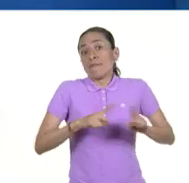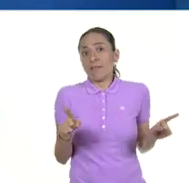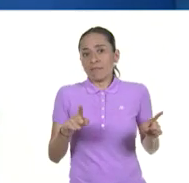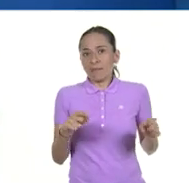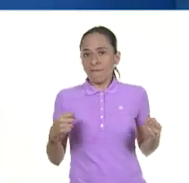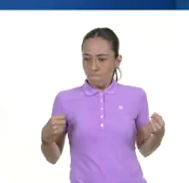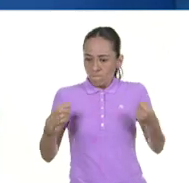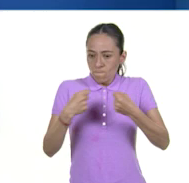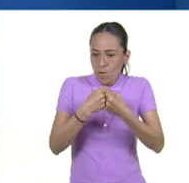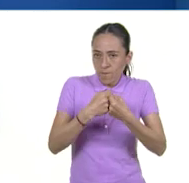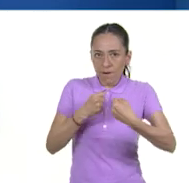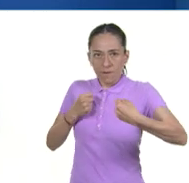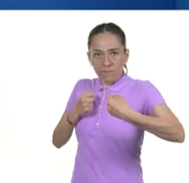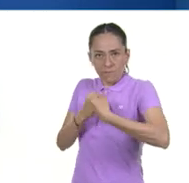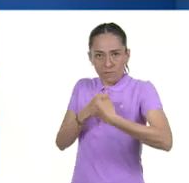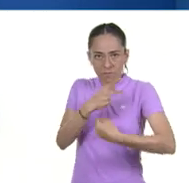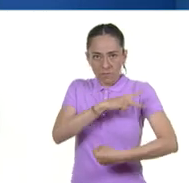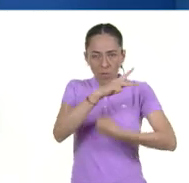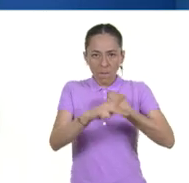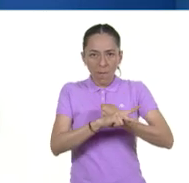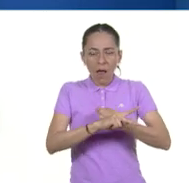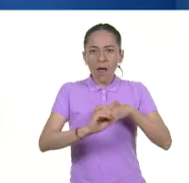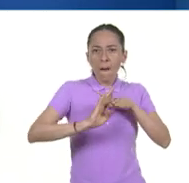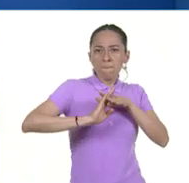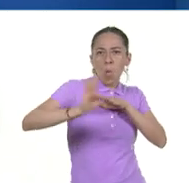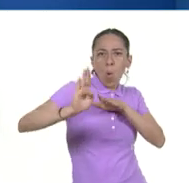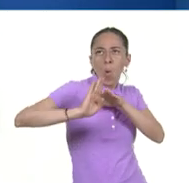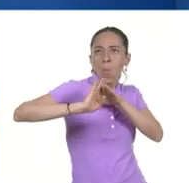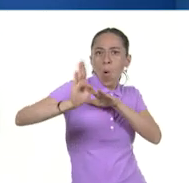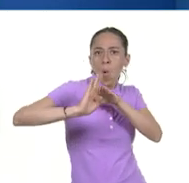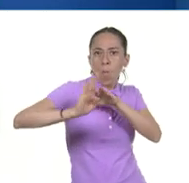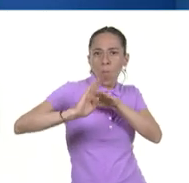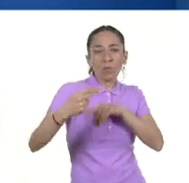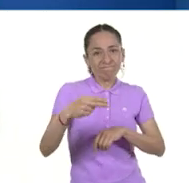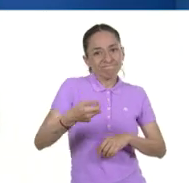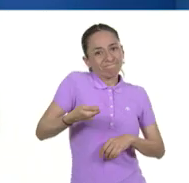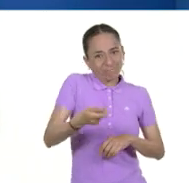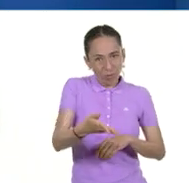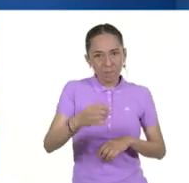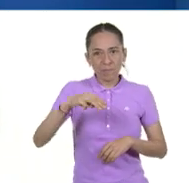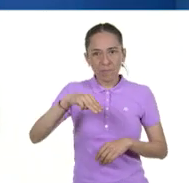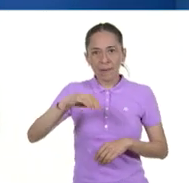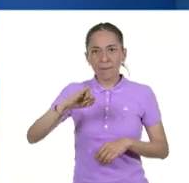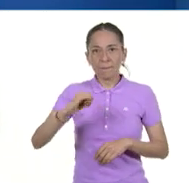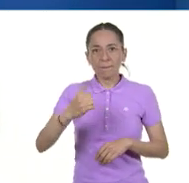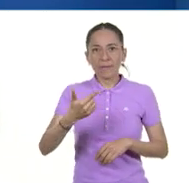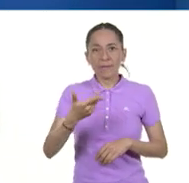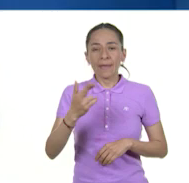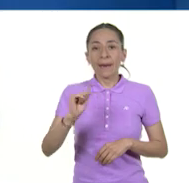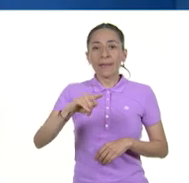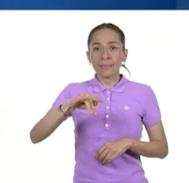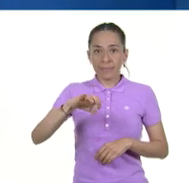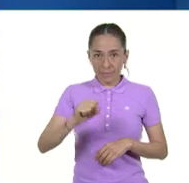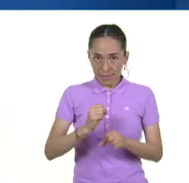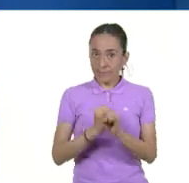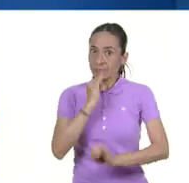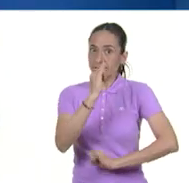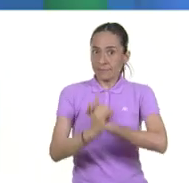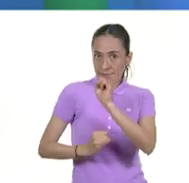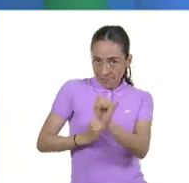fronteras de su país. Cuando esto sucede, se les denomina migrantes